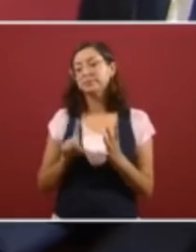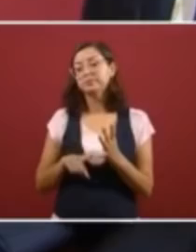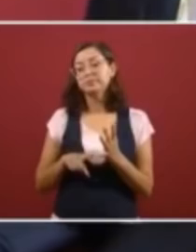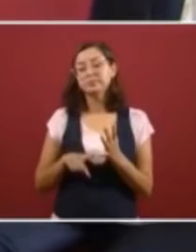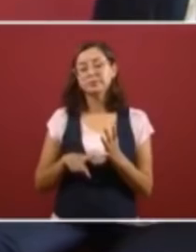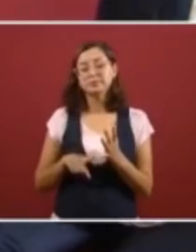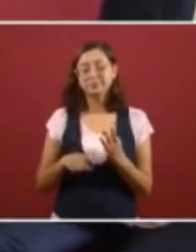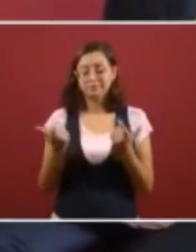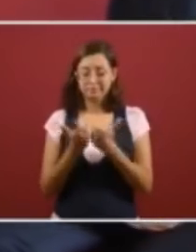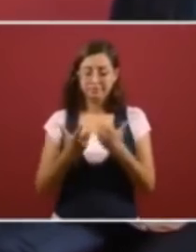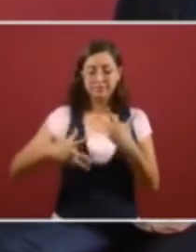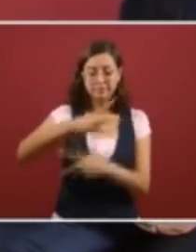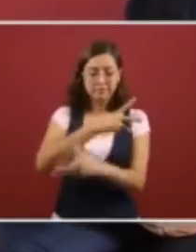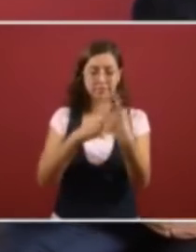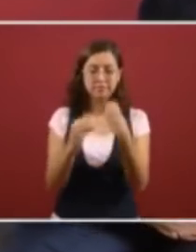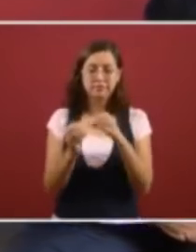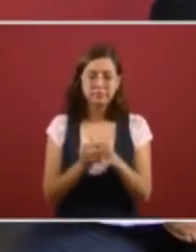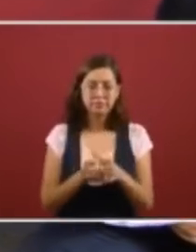crecimiento económico